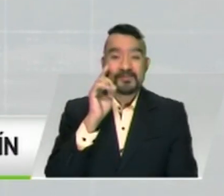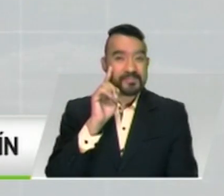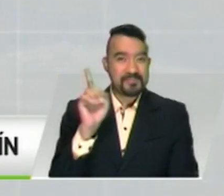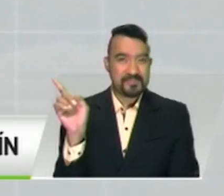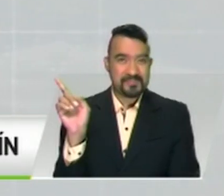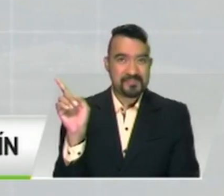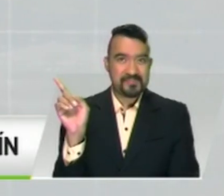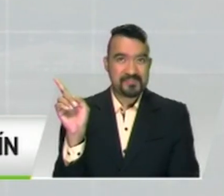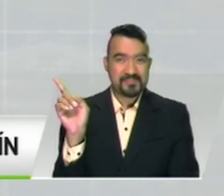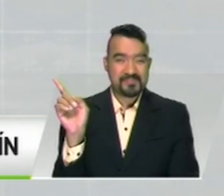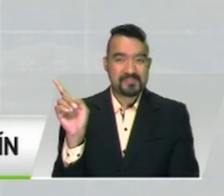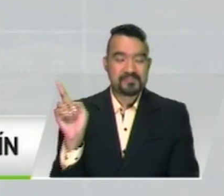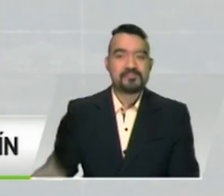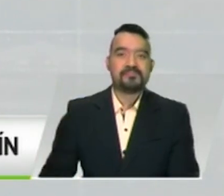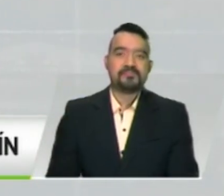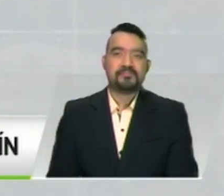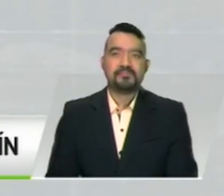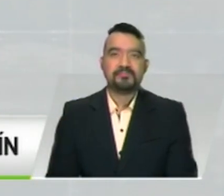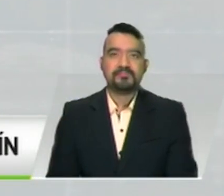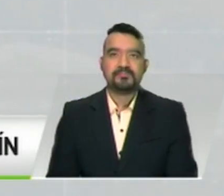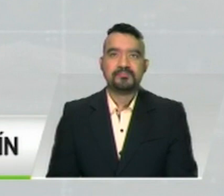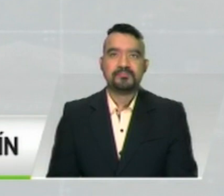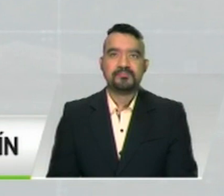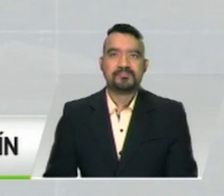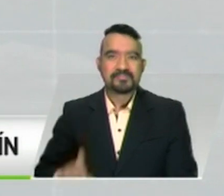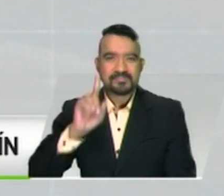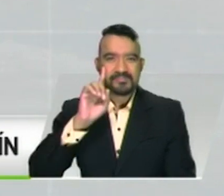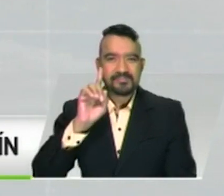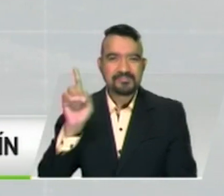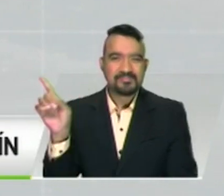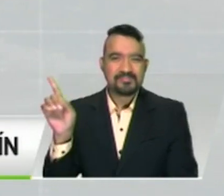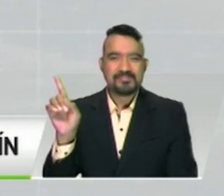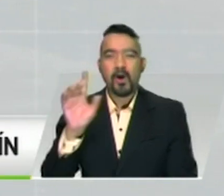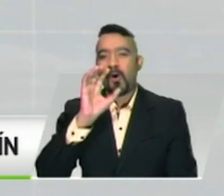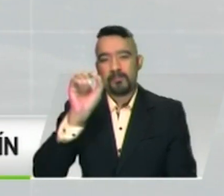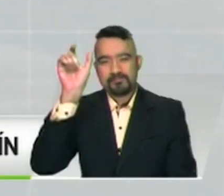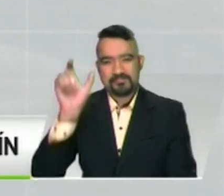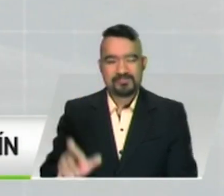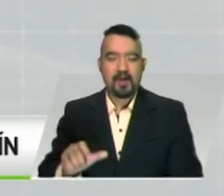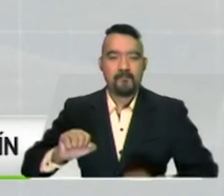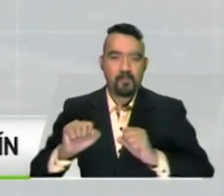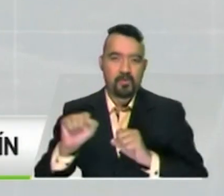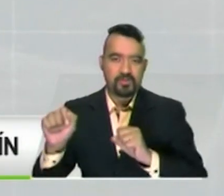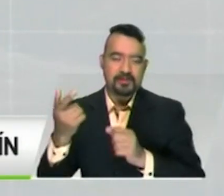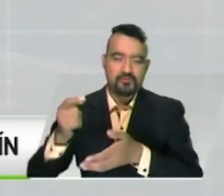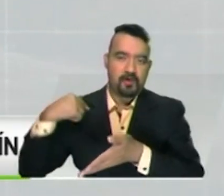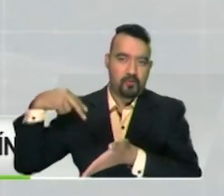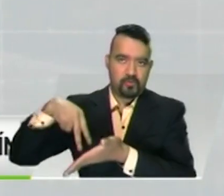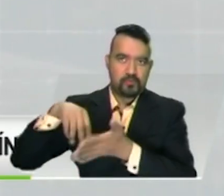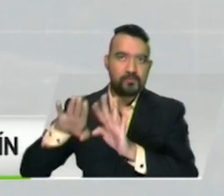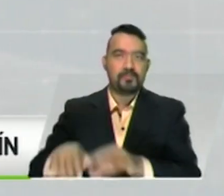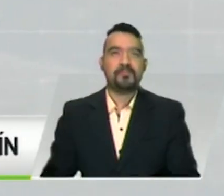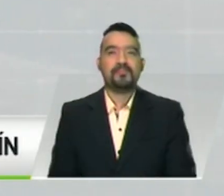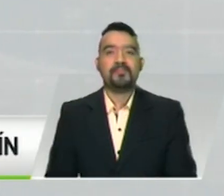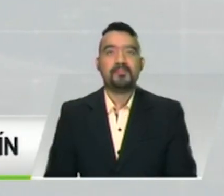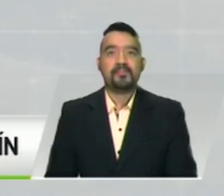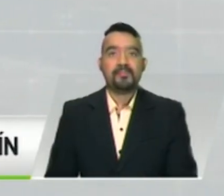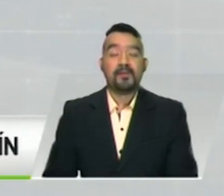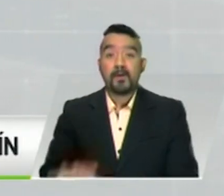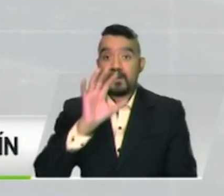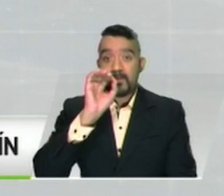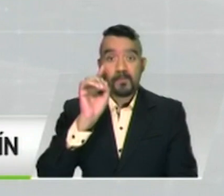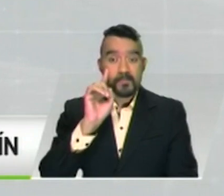Literatura colombiano Gabriel García Márquez. Aquelarre, del periodista bogotano Mario Mendoza. El olvido que seremos, del